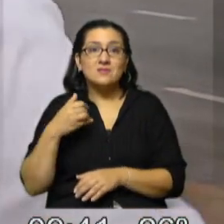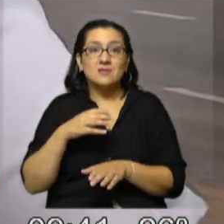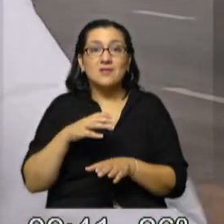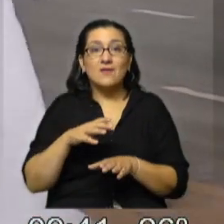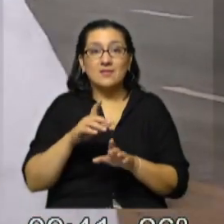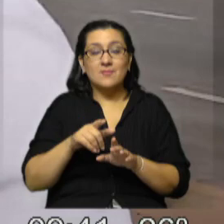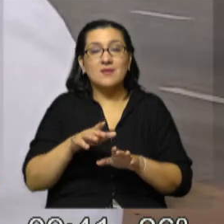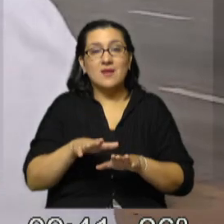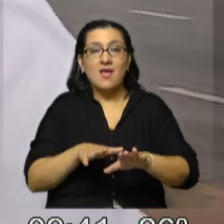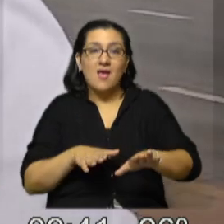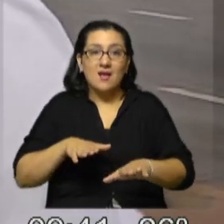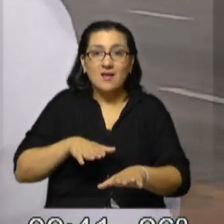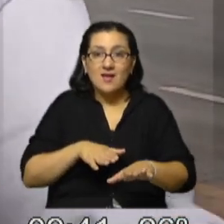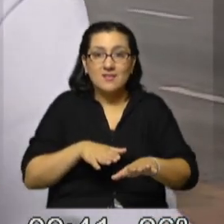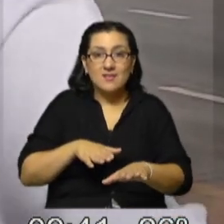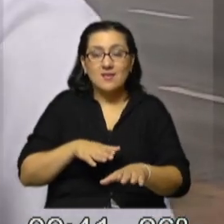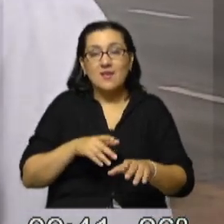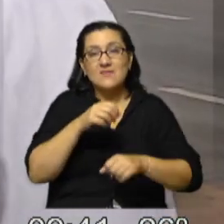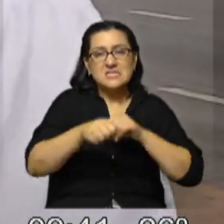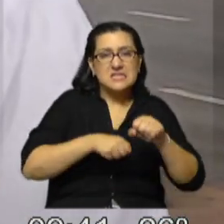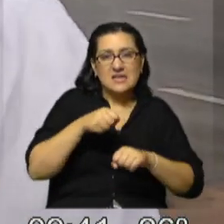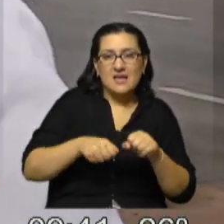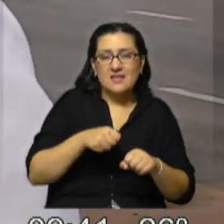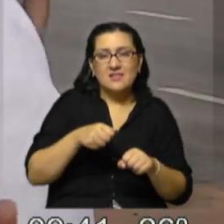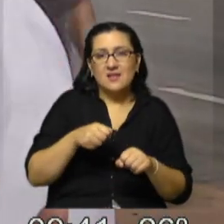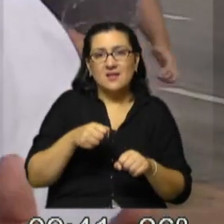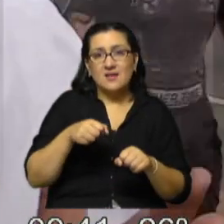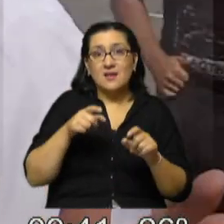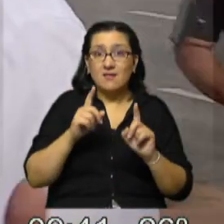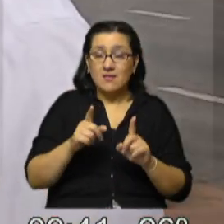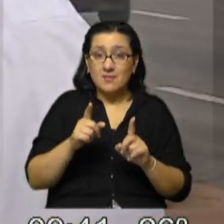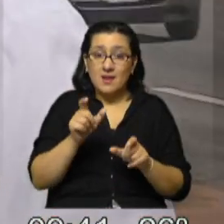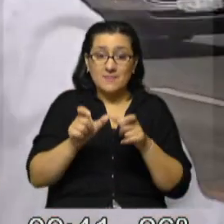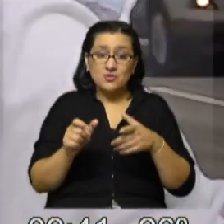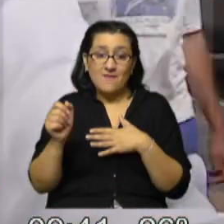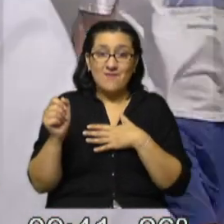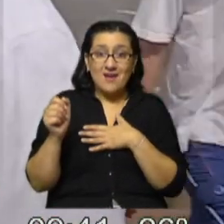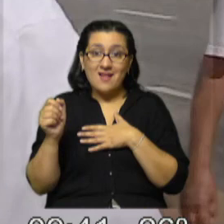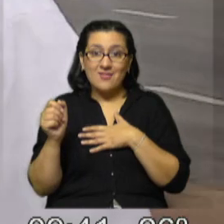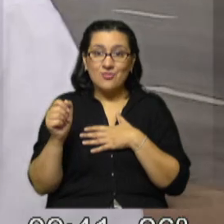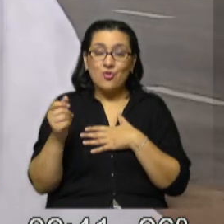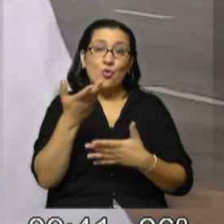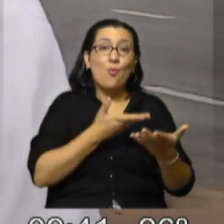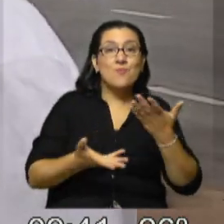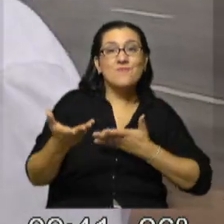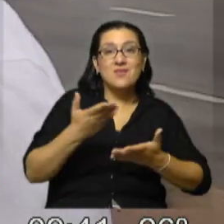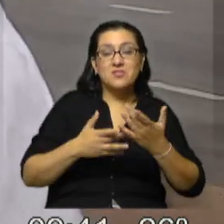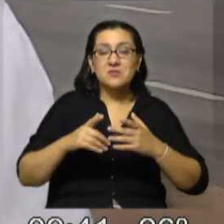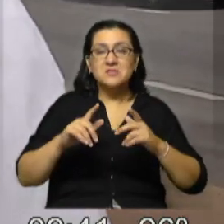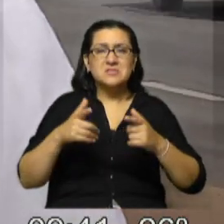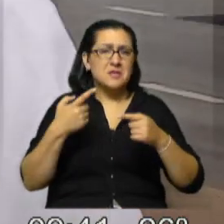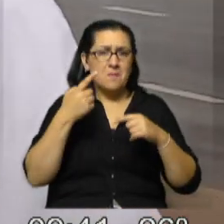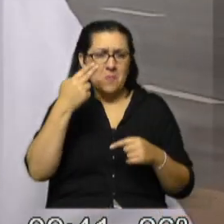haciendo skate, o sea, de todo un poco, bicicletas, y entre medio de eso, la gente bailando, conviviendo, sin disputas